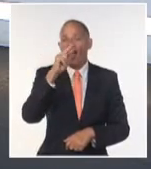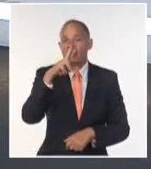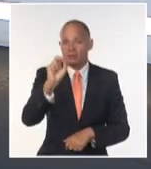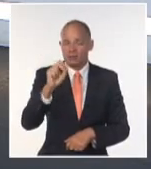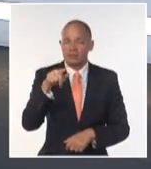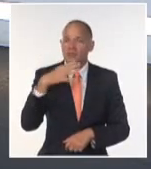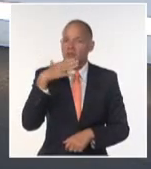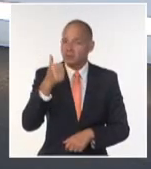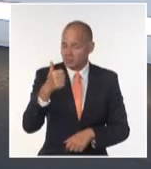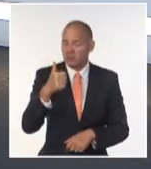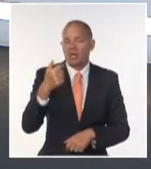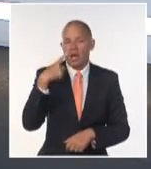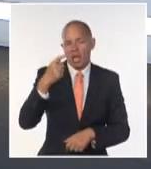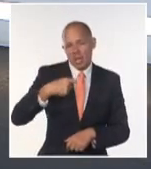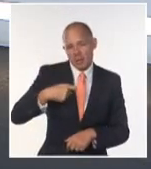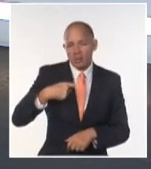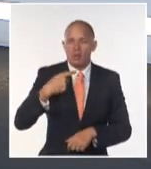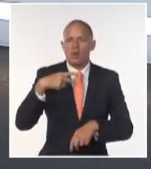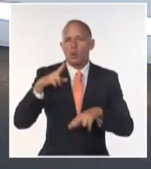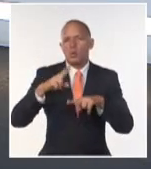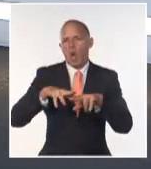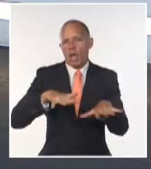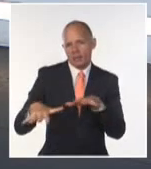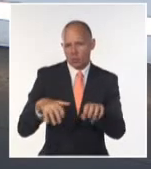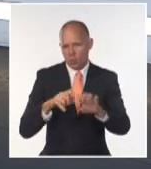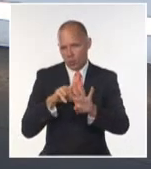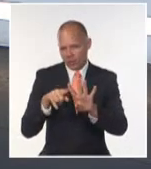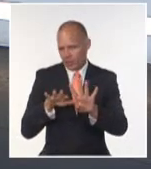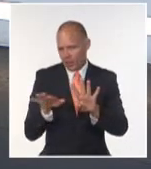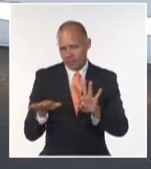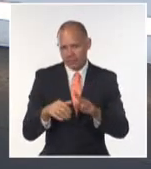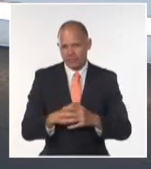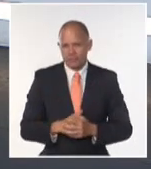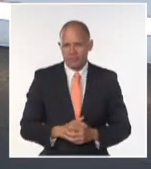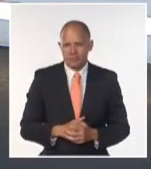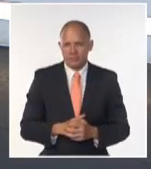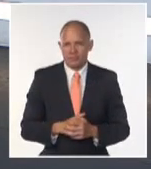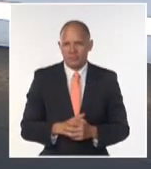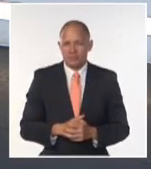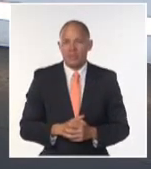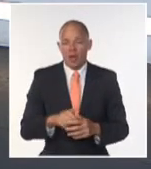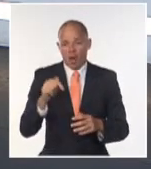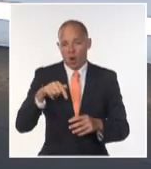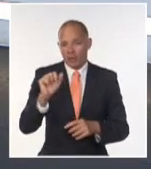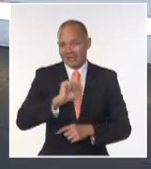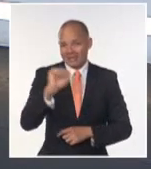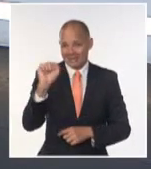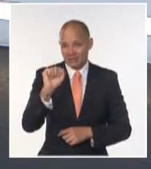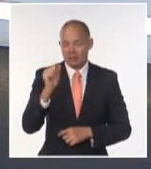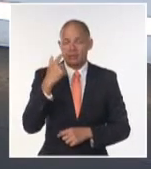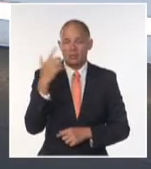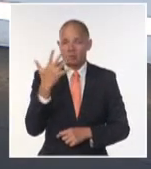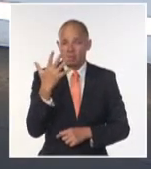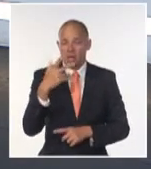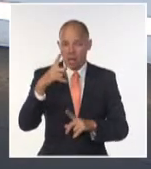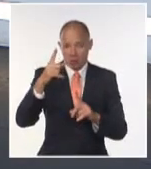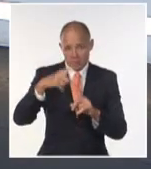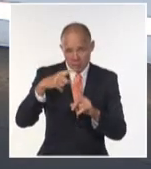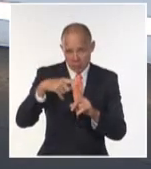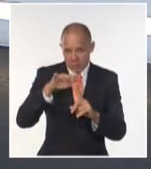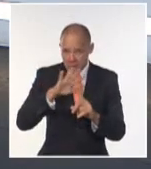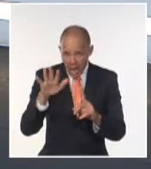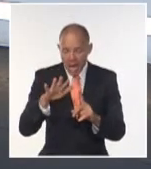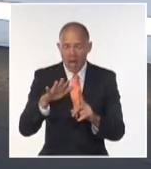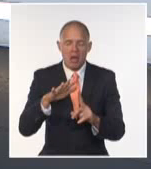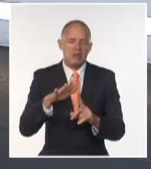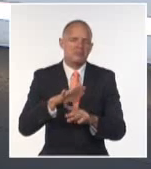permitido cuatro hit a la selección de los alazanes de Granma un triunfo hoy de los tuneros les pondría ya en